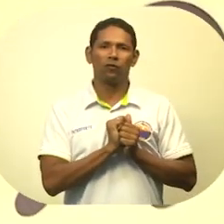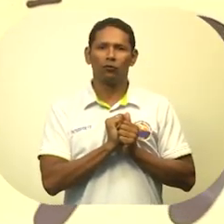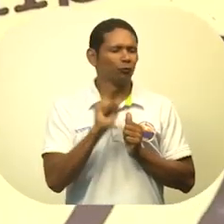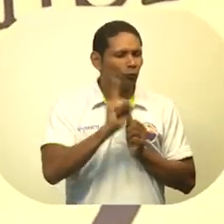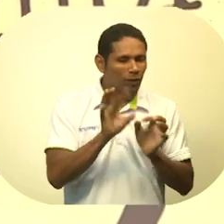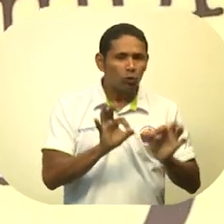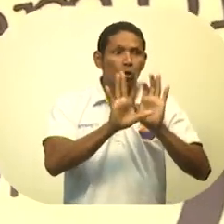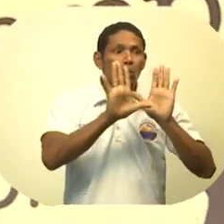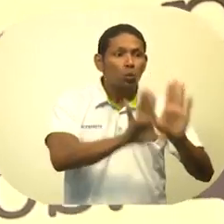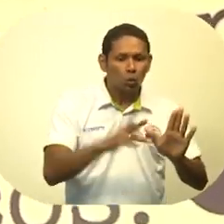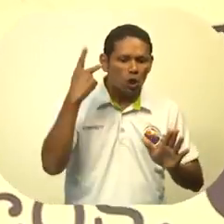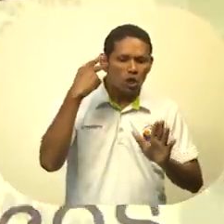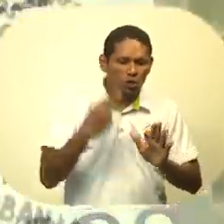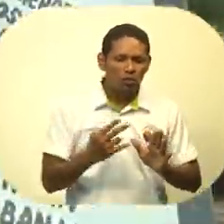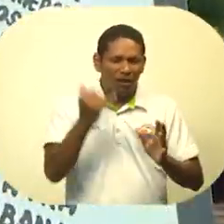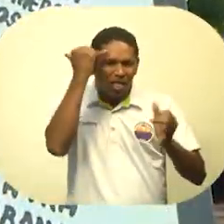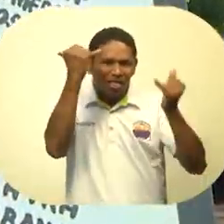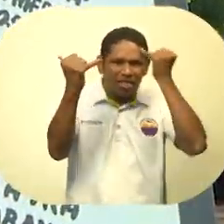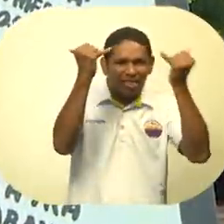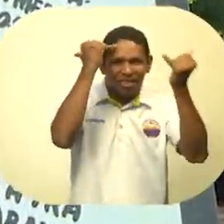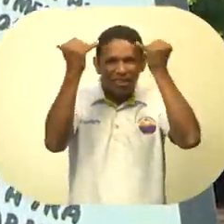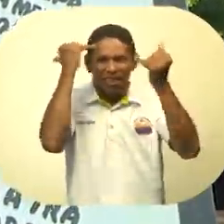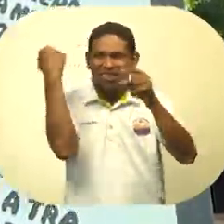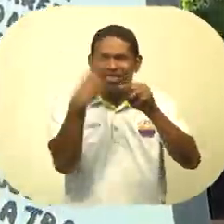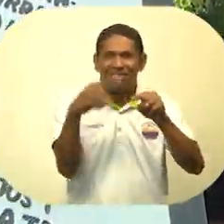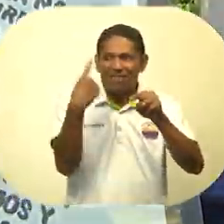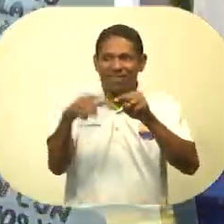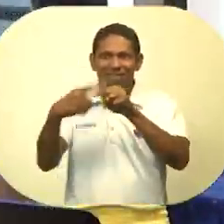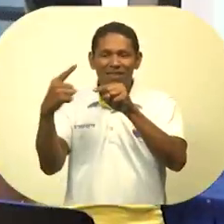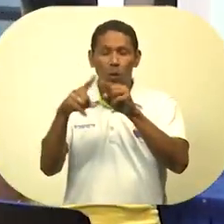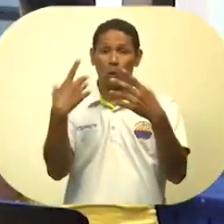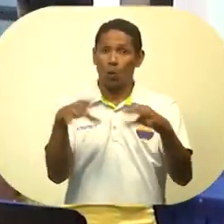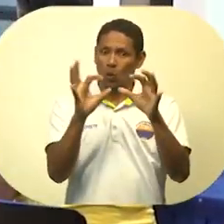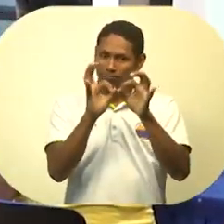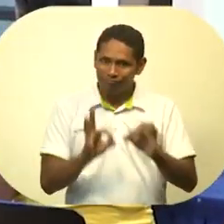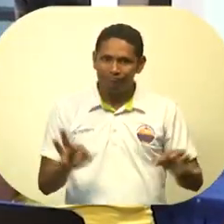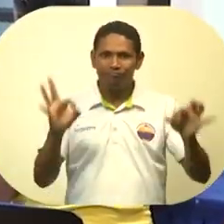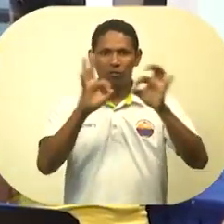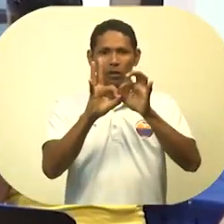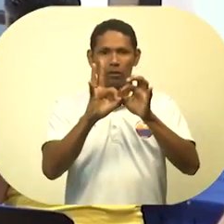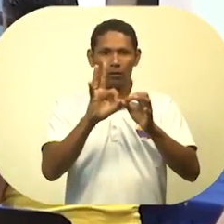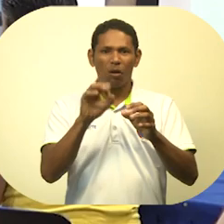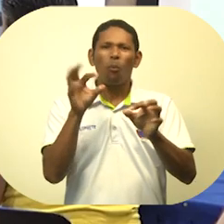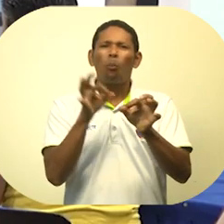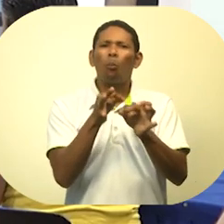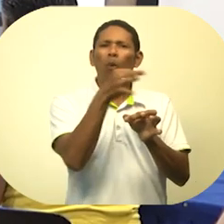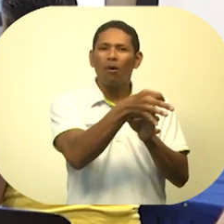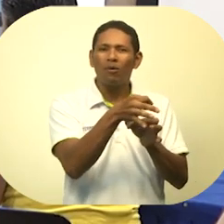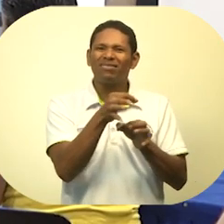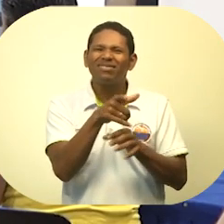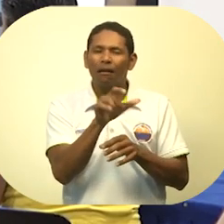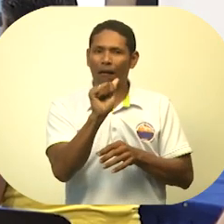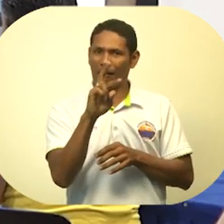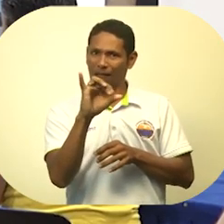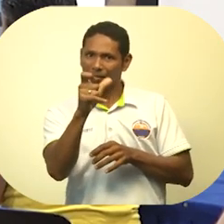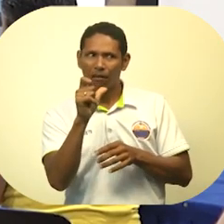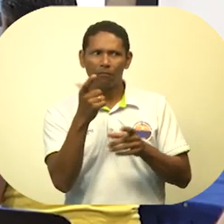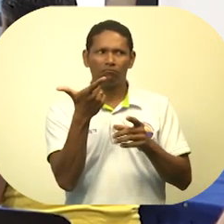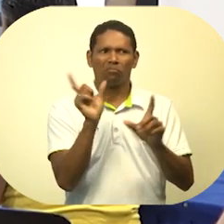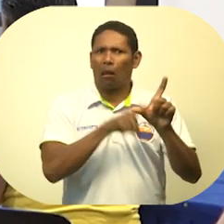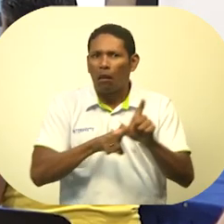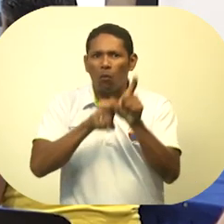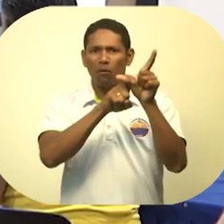relato o la concepción del realismo mágico. Ser capaces de tener esos principios que se van a extender a lo que hagamos en Aracataca, pero también en la sierra, pero